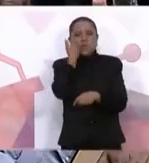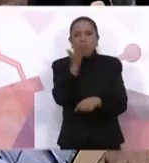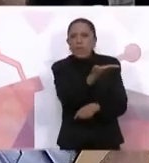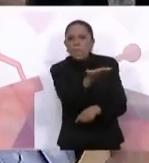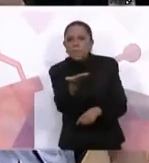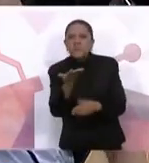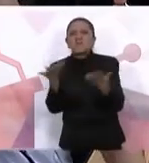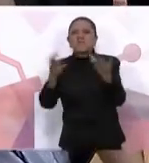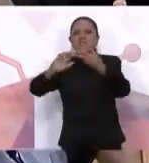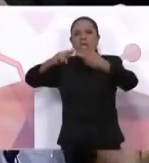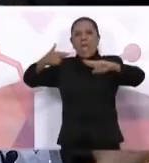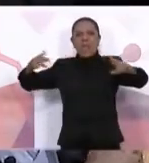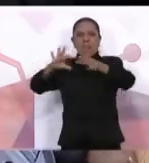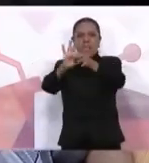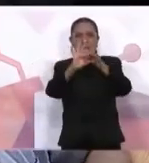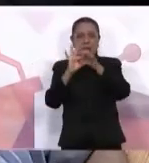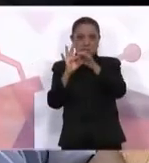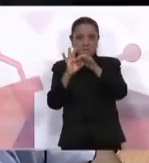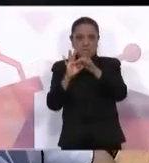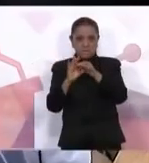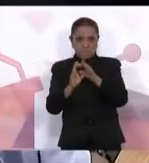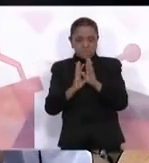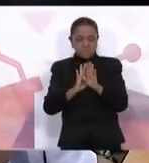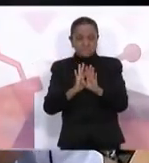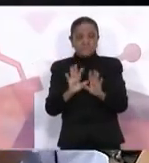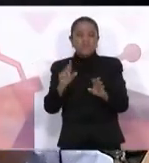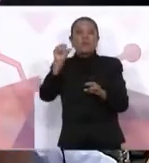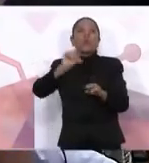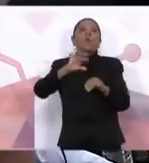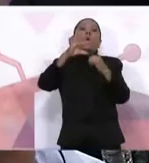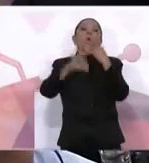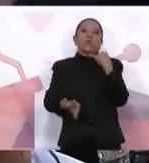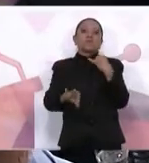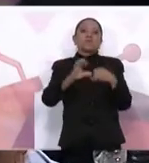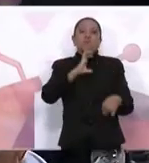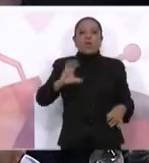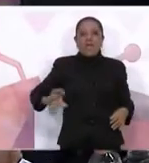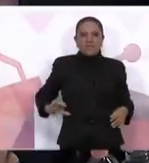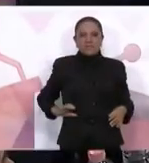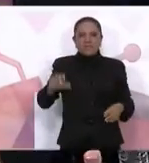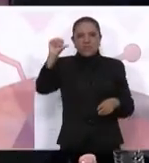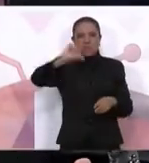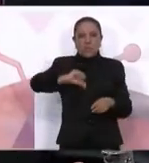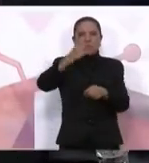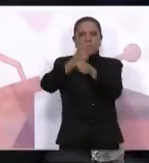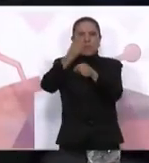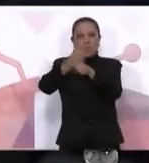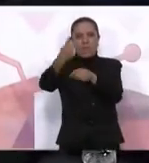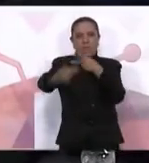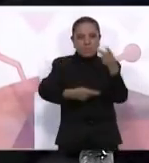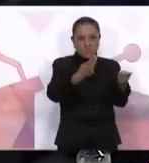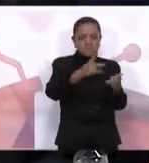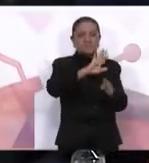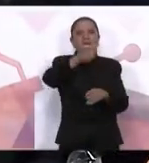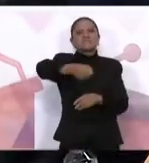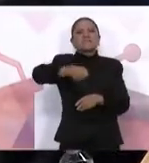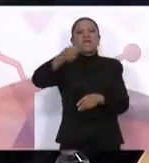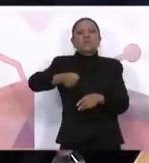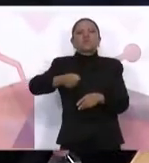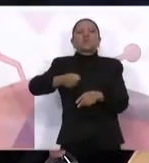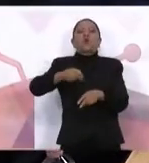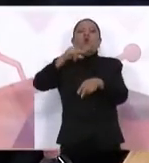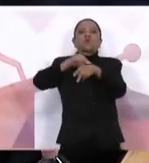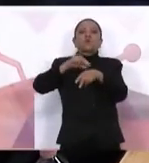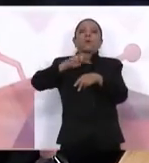candidato de esta primera ronda la inicial de apertura así es quiero saludar a mario rojas alba el del del partido humanista